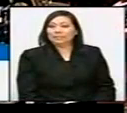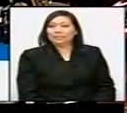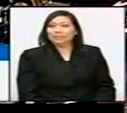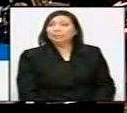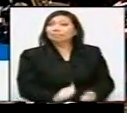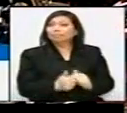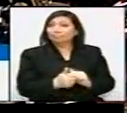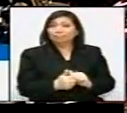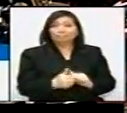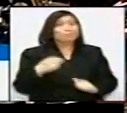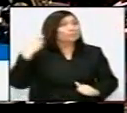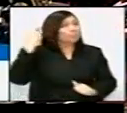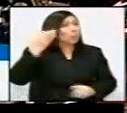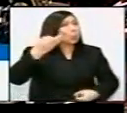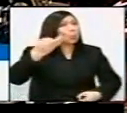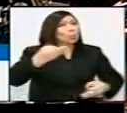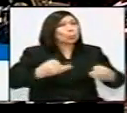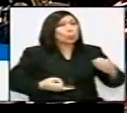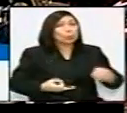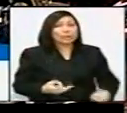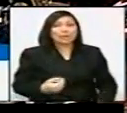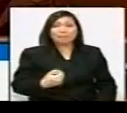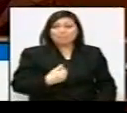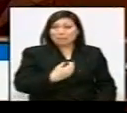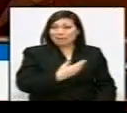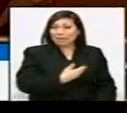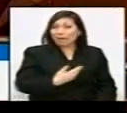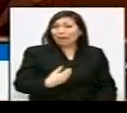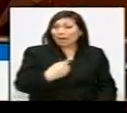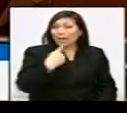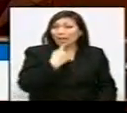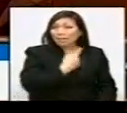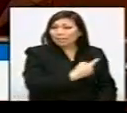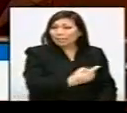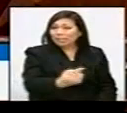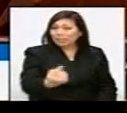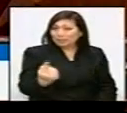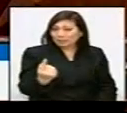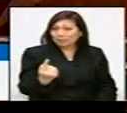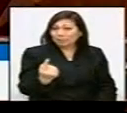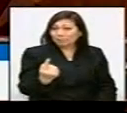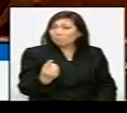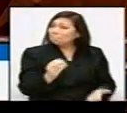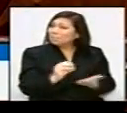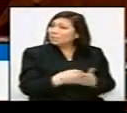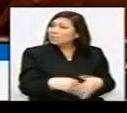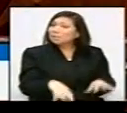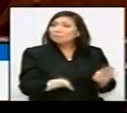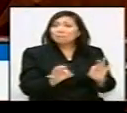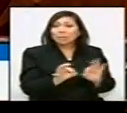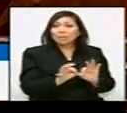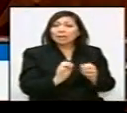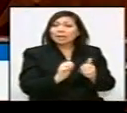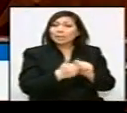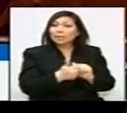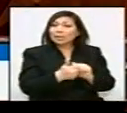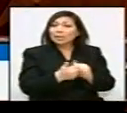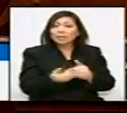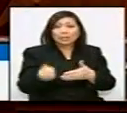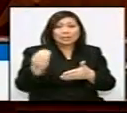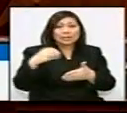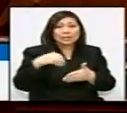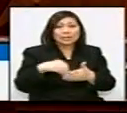La reforma política y judicial que mi gobierno ha emprendido son pilares fundamentales de la reforma